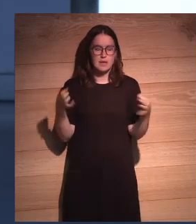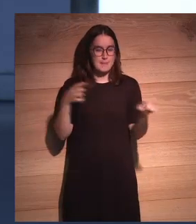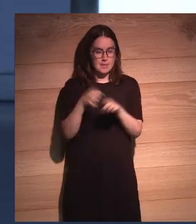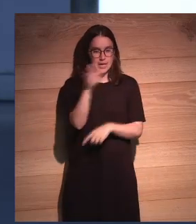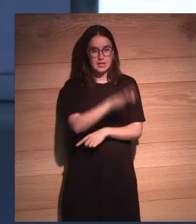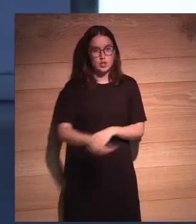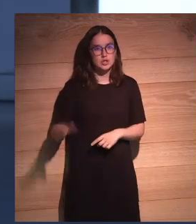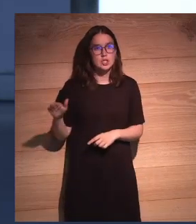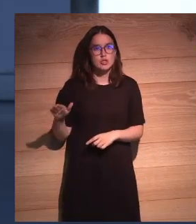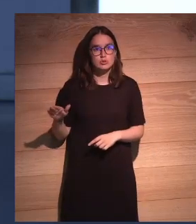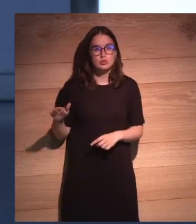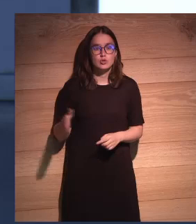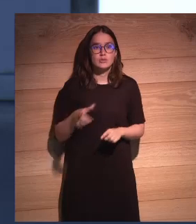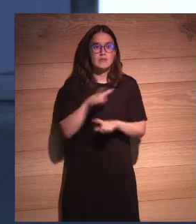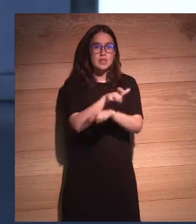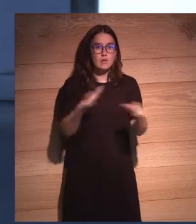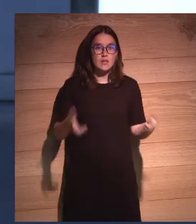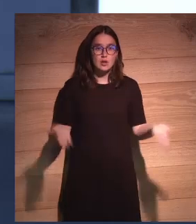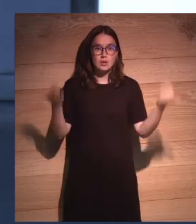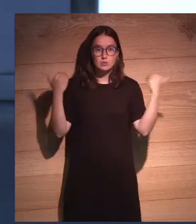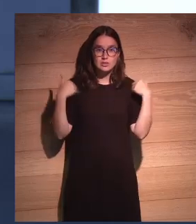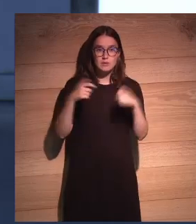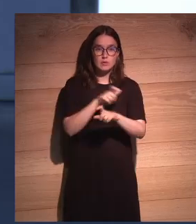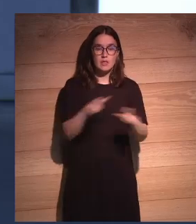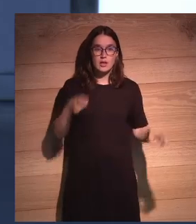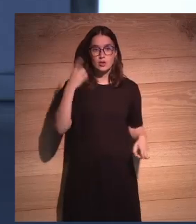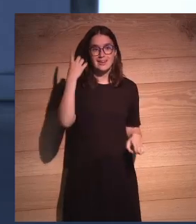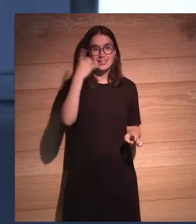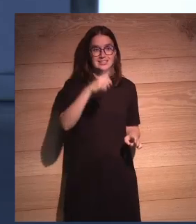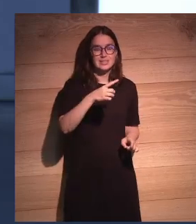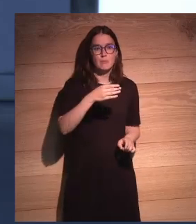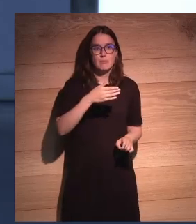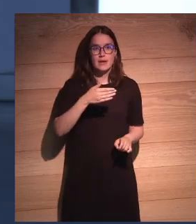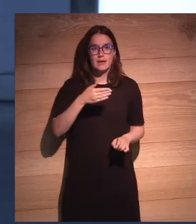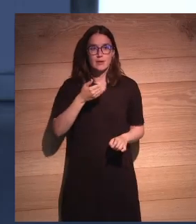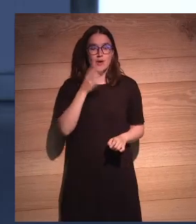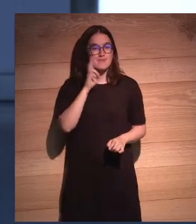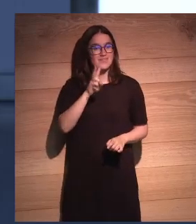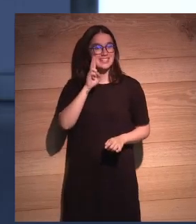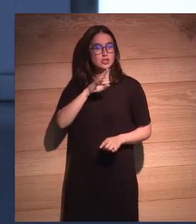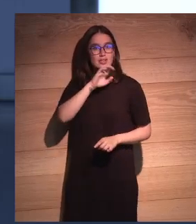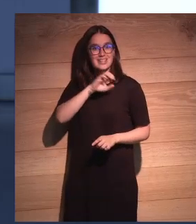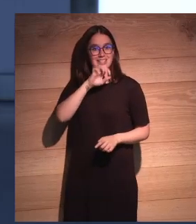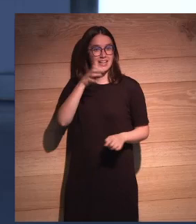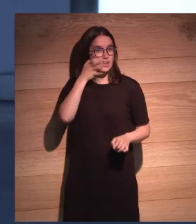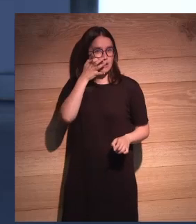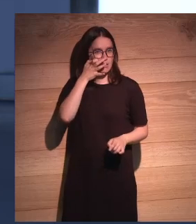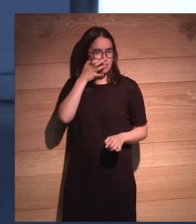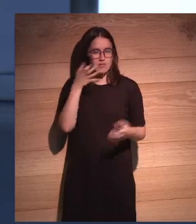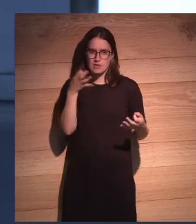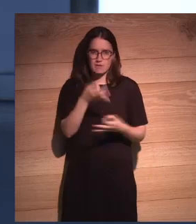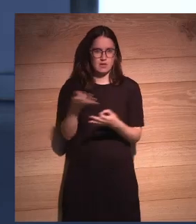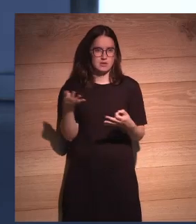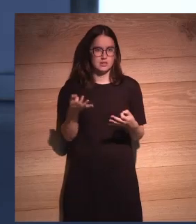niños ciudadanos responsables, ciudadanos que sepan de tener una visión crítica de la realidad que nos ha tocado vivir.